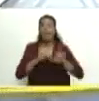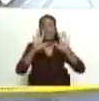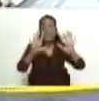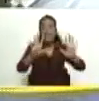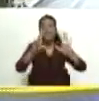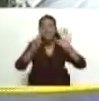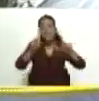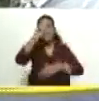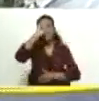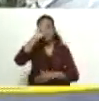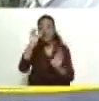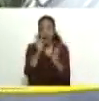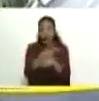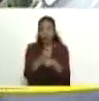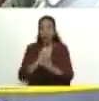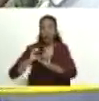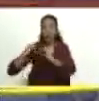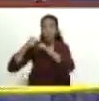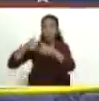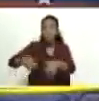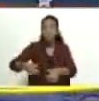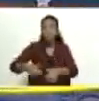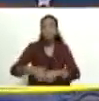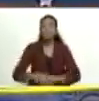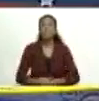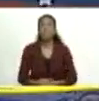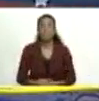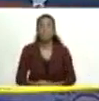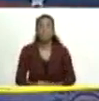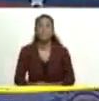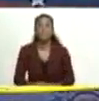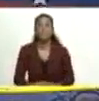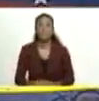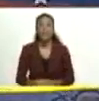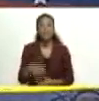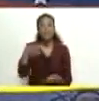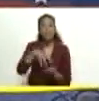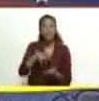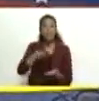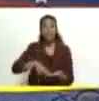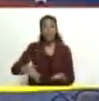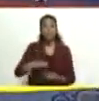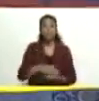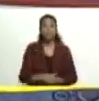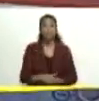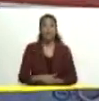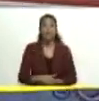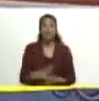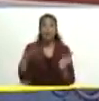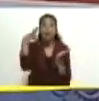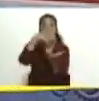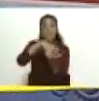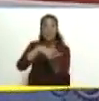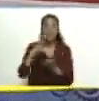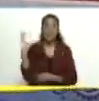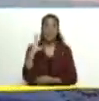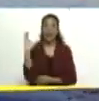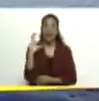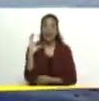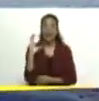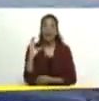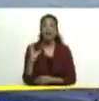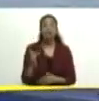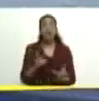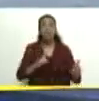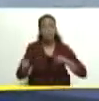Sí. La reparación. ¿Quién está haciendo esa reparación? Hidrocapital. Hidrocapital. Hidrocapital tiene un buen presidente, un